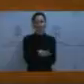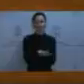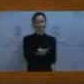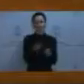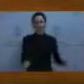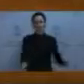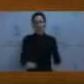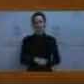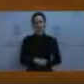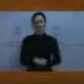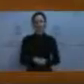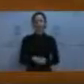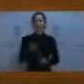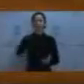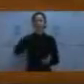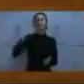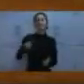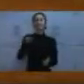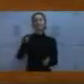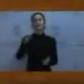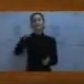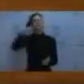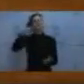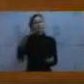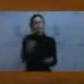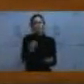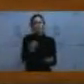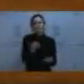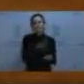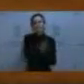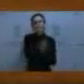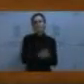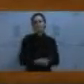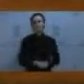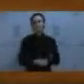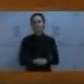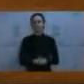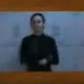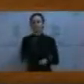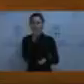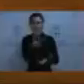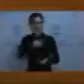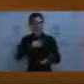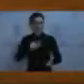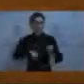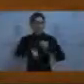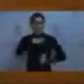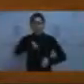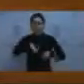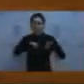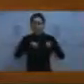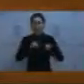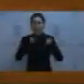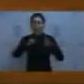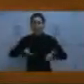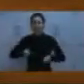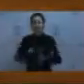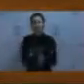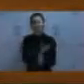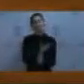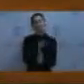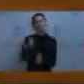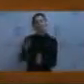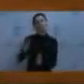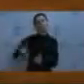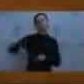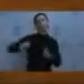mire, estos IGIs, ¿sabe lo que son en el fondo? Una expropiación. Porque ellos no pueden hacer nada en su territorio sin permiso previo. Y encima,